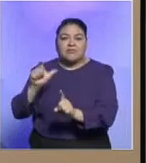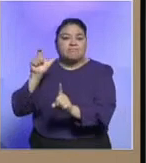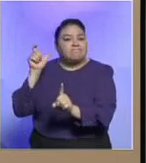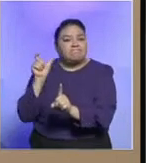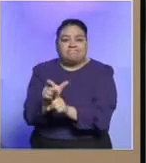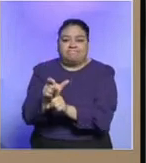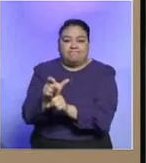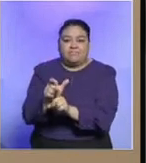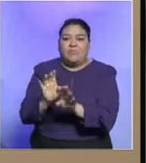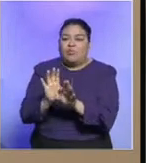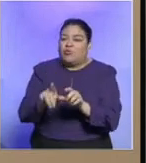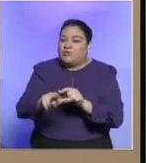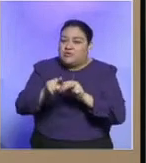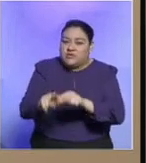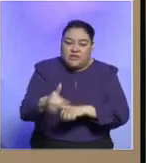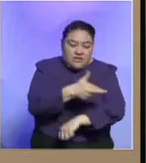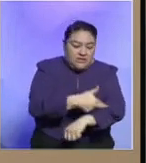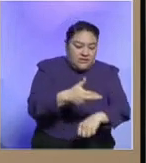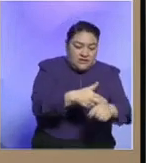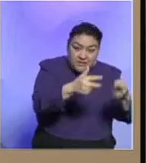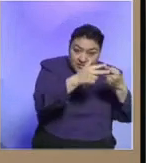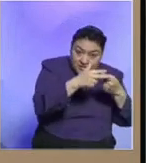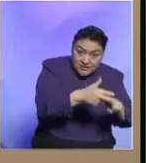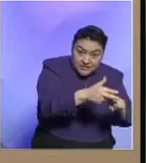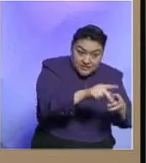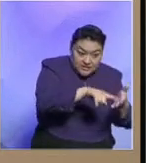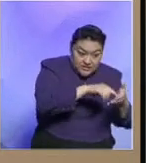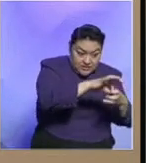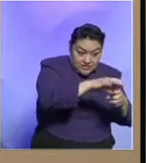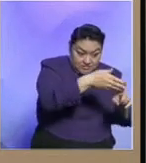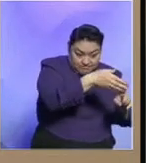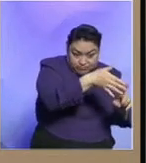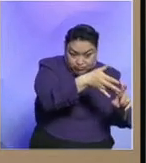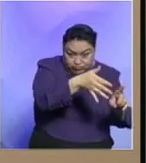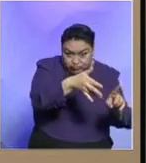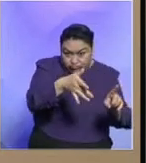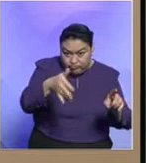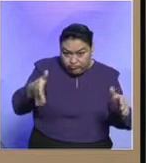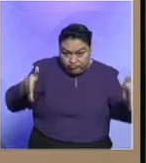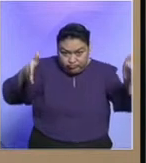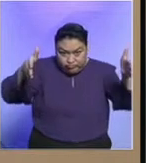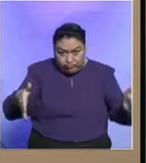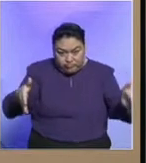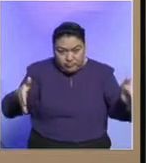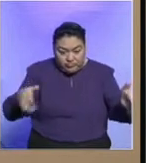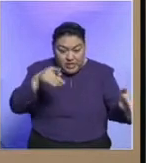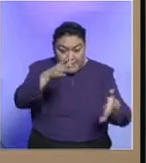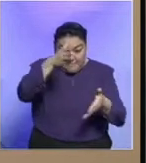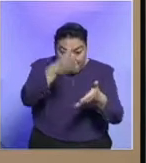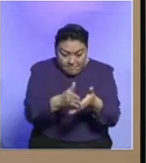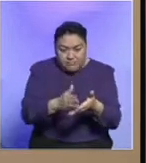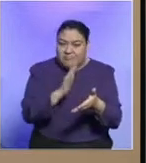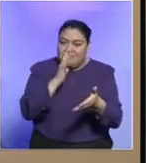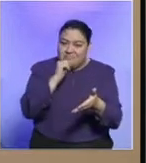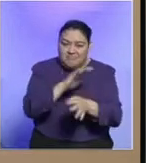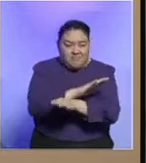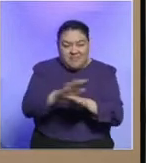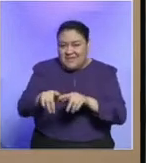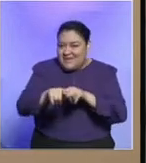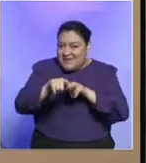en la continuidad de la ejecución de los actos para la elección de